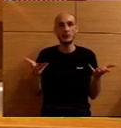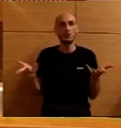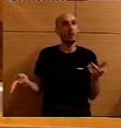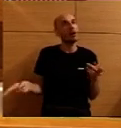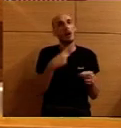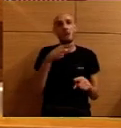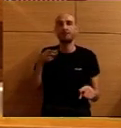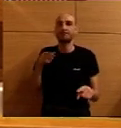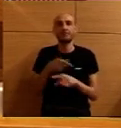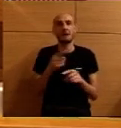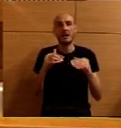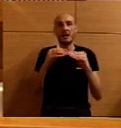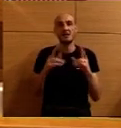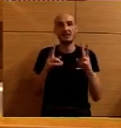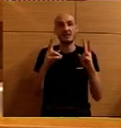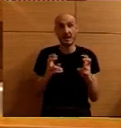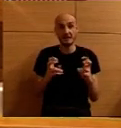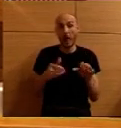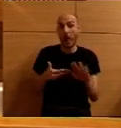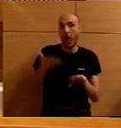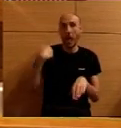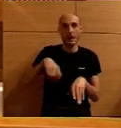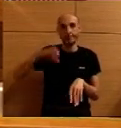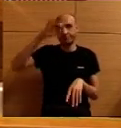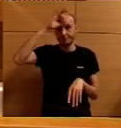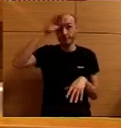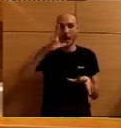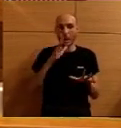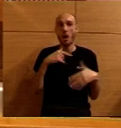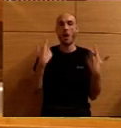confinamiento que ahora ya sabemos lo que es eso, pero antes ni nos imaginábamos.